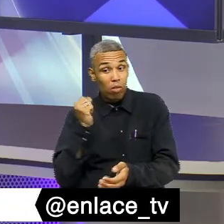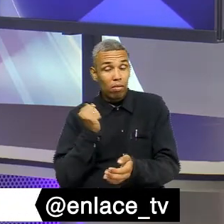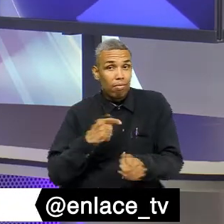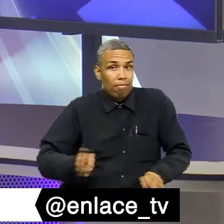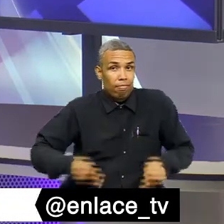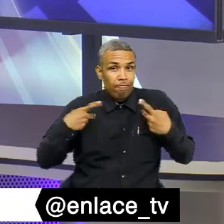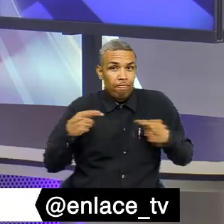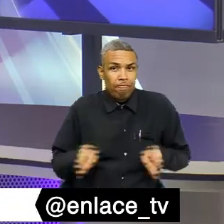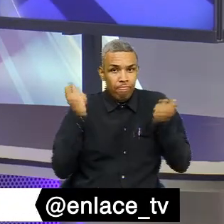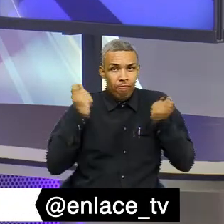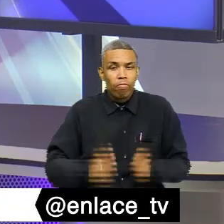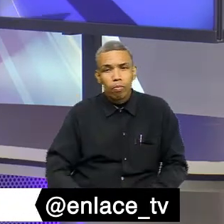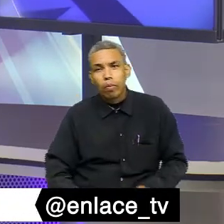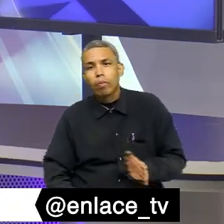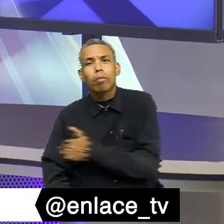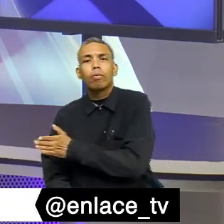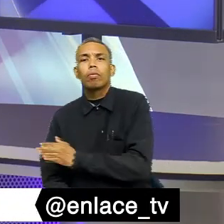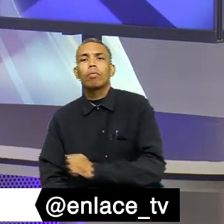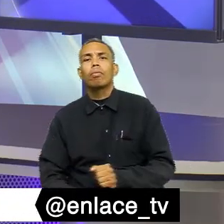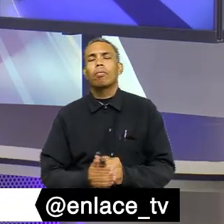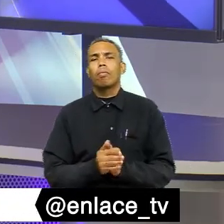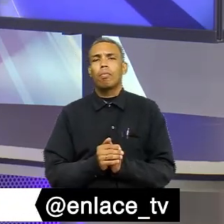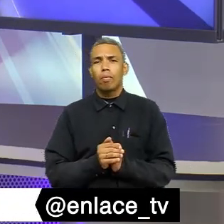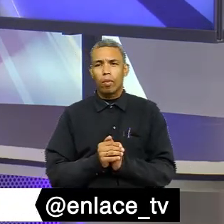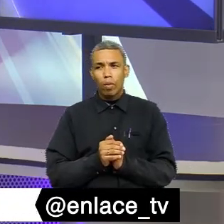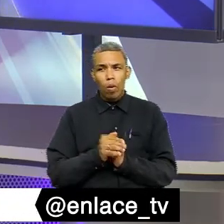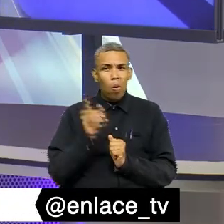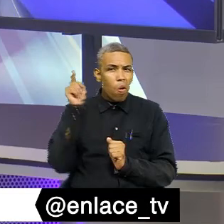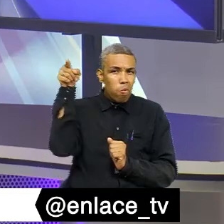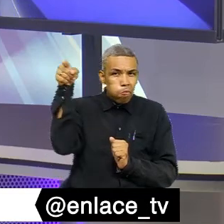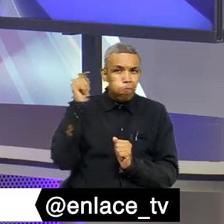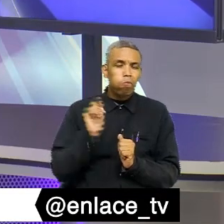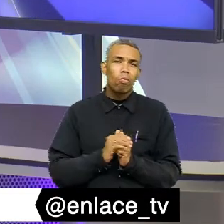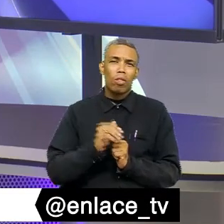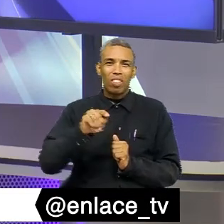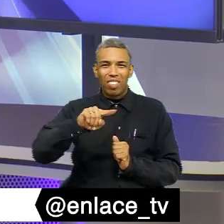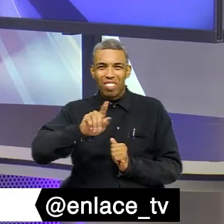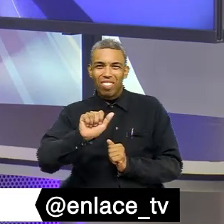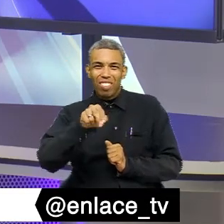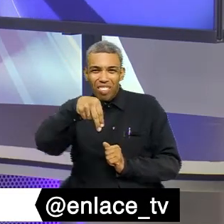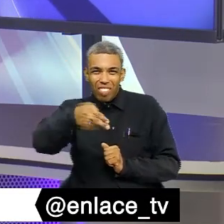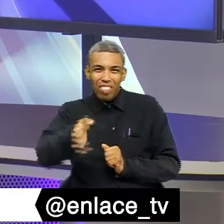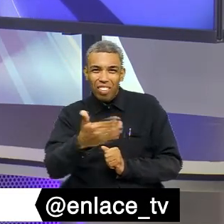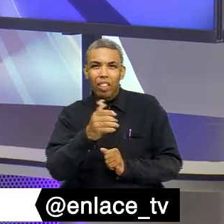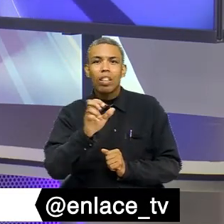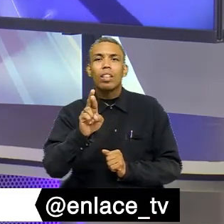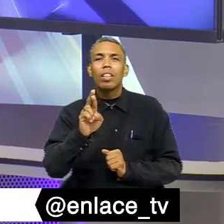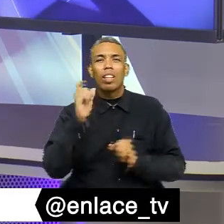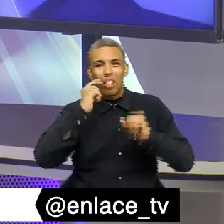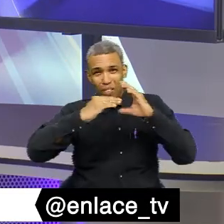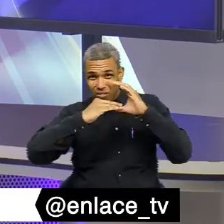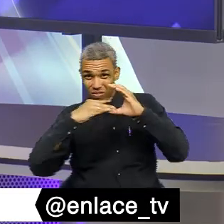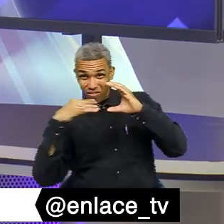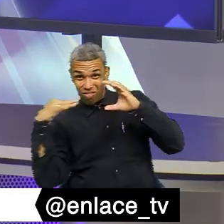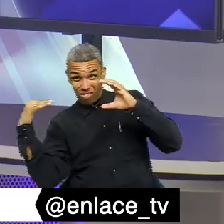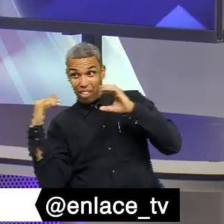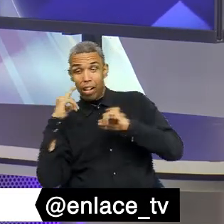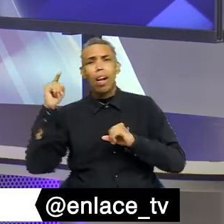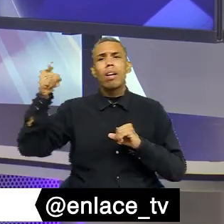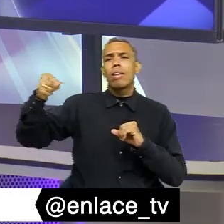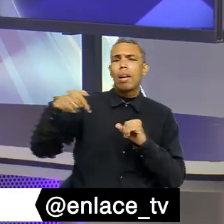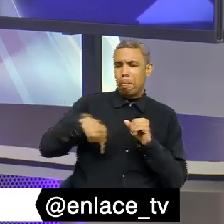parte, continúa cerrada la vía al corregimiento Meseta de San Rafael por el tramo Yacaranda. Vía alterna tendrá que ser utilizada para llegar